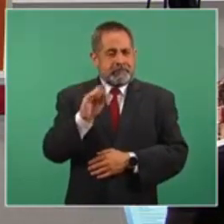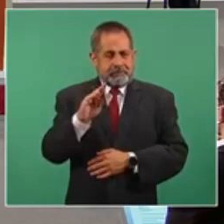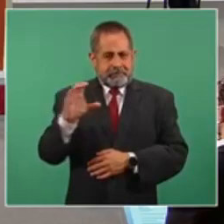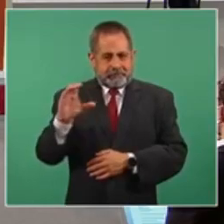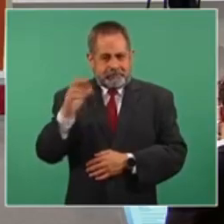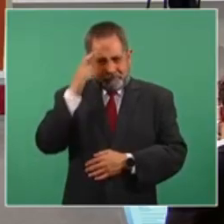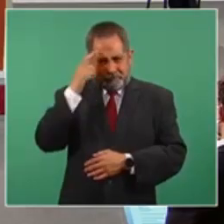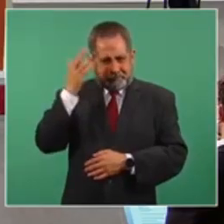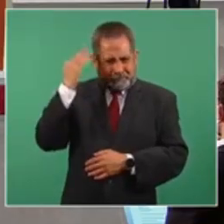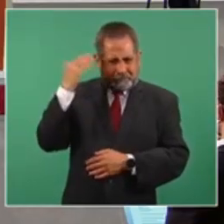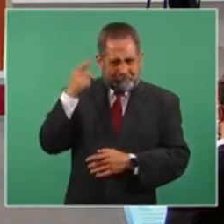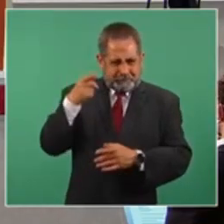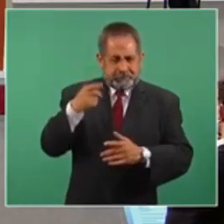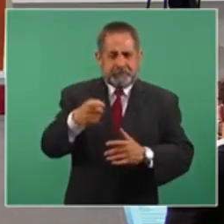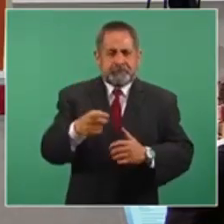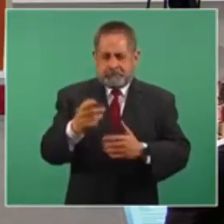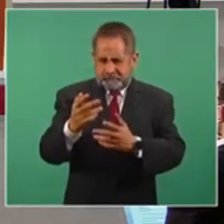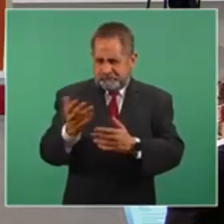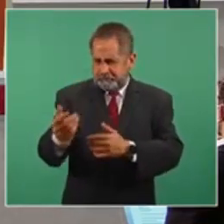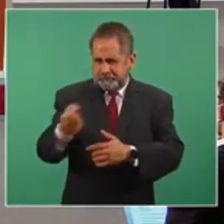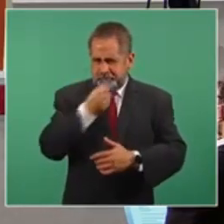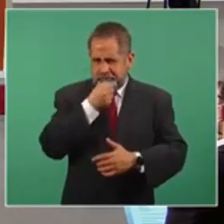Préstame.